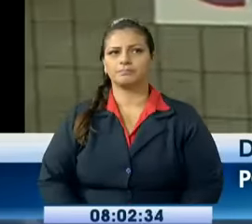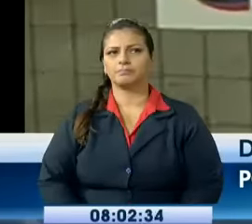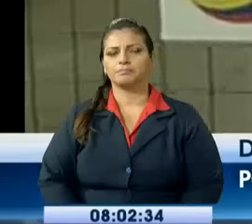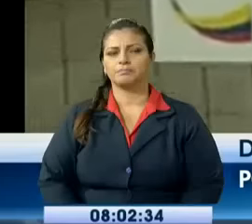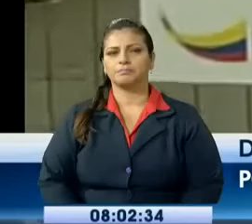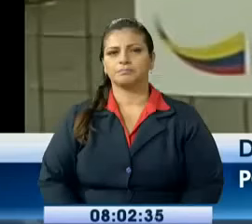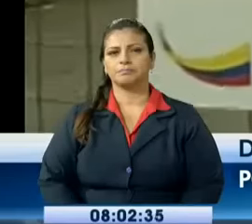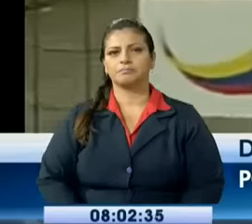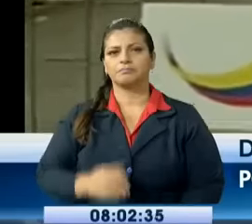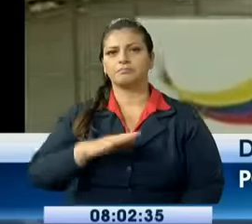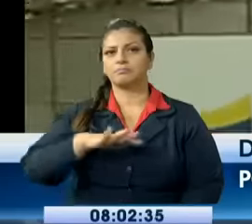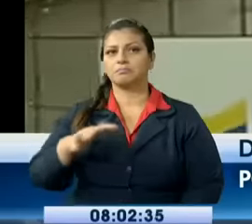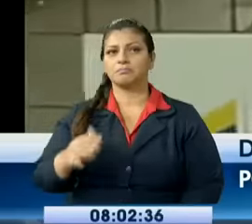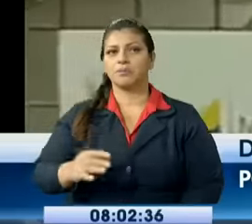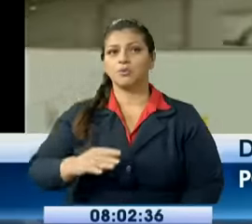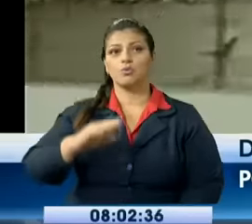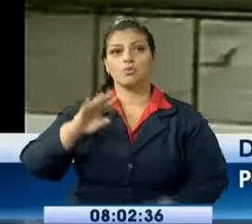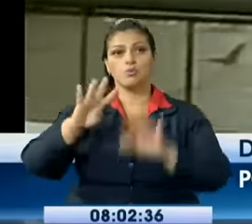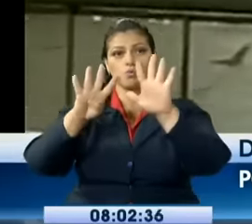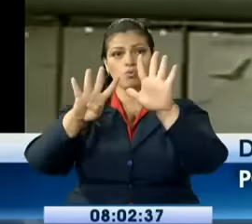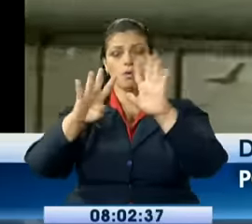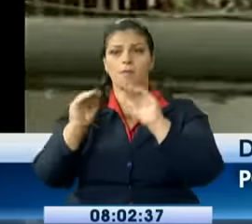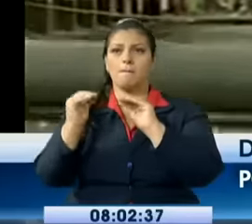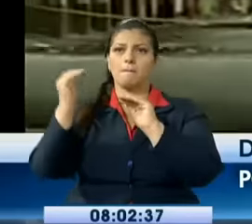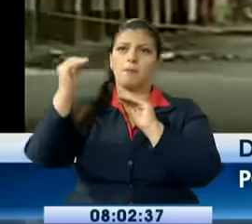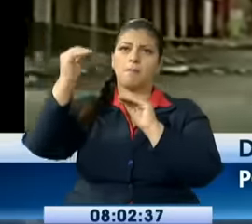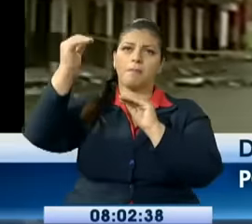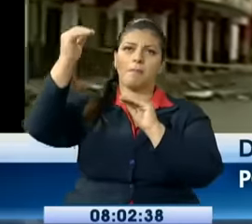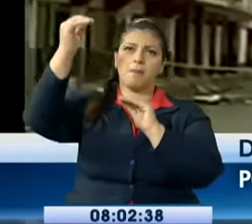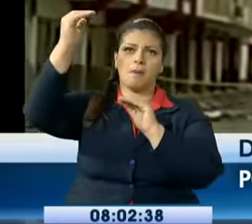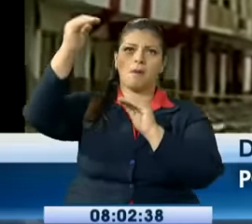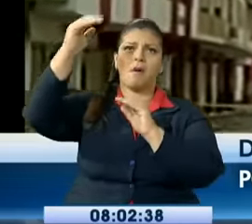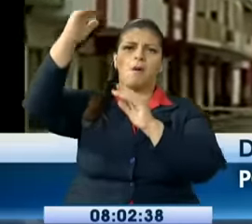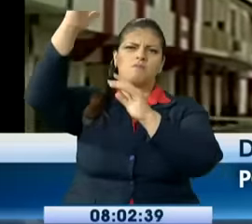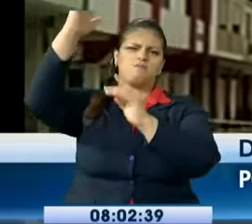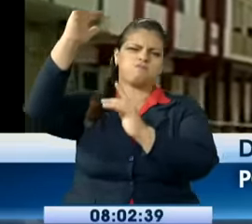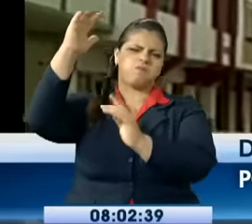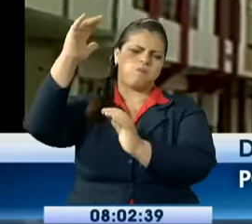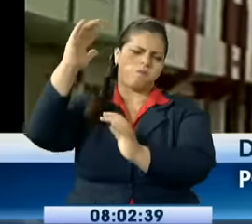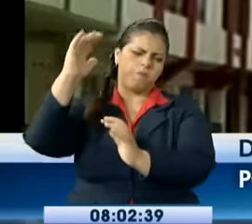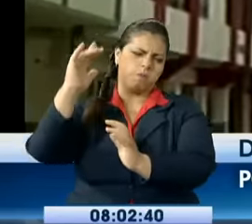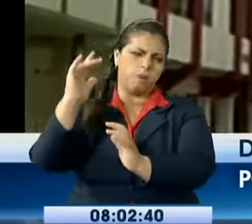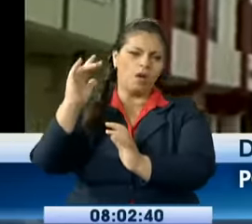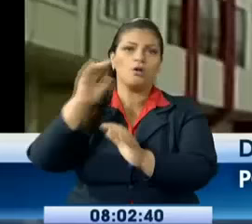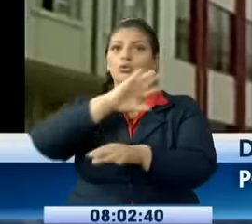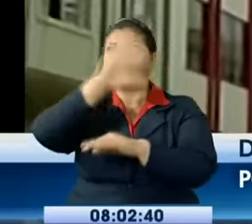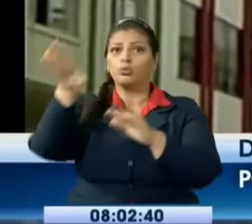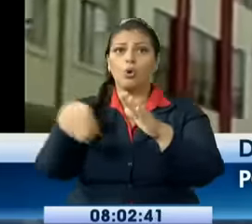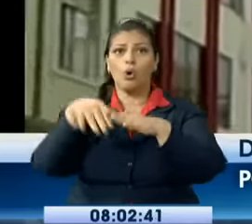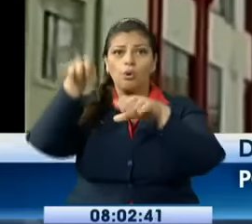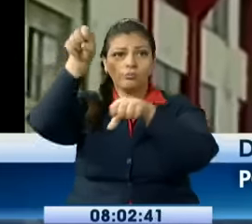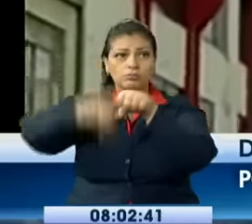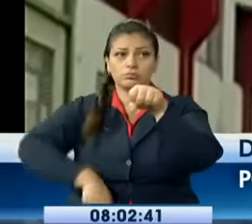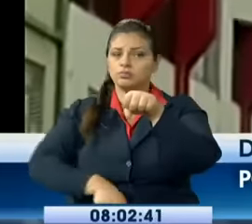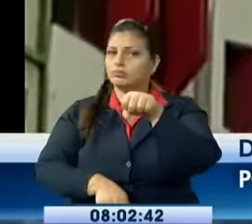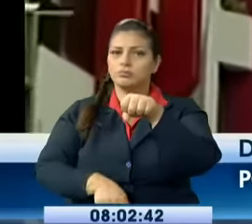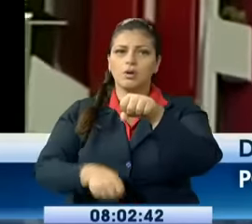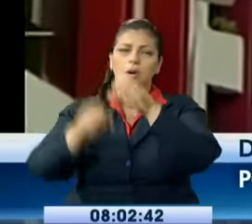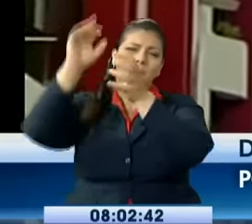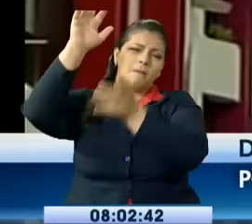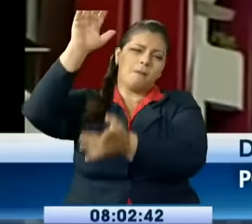aproximadamente 9 pisos que no cayó en su totalidad, se desplomó sí en cierta parte, aparentemente en el 5º piso.